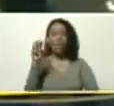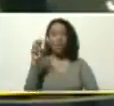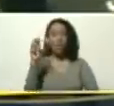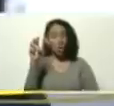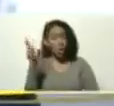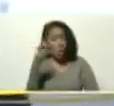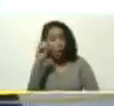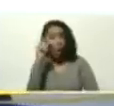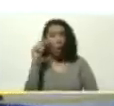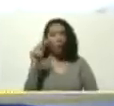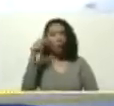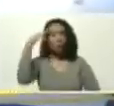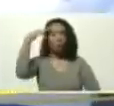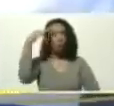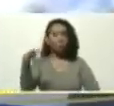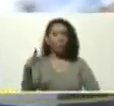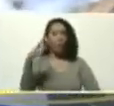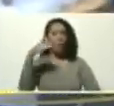Comandantes del ejército,